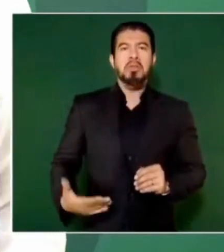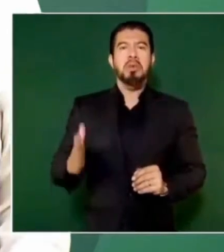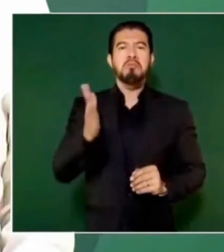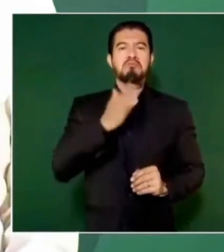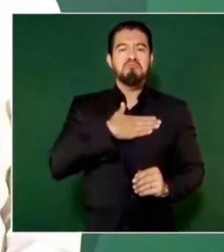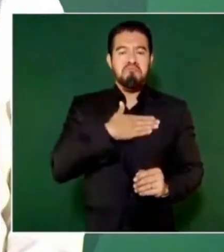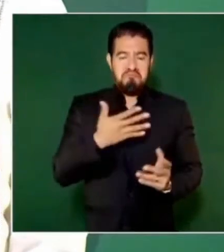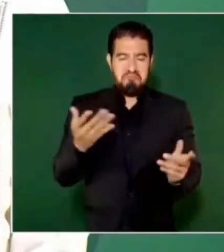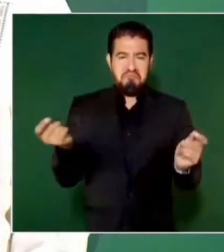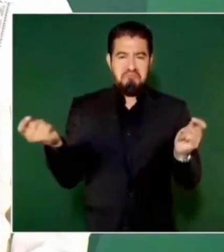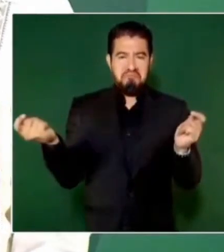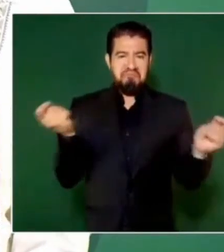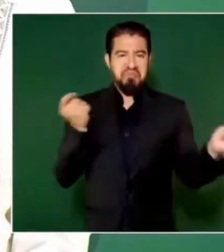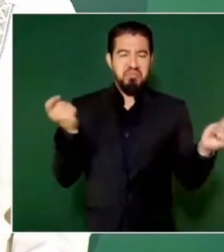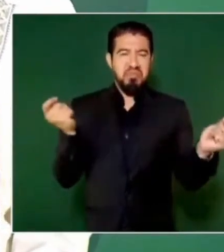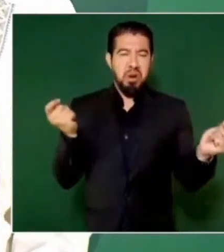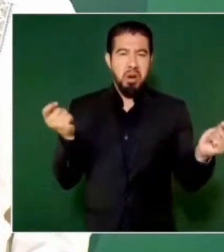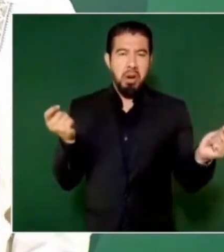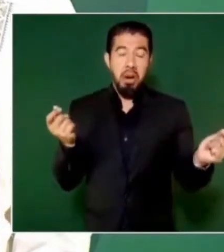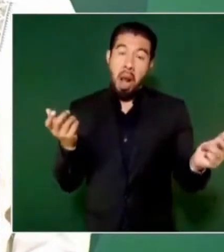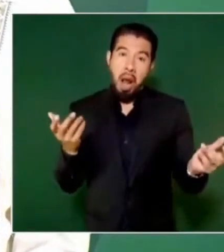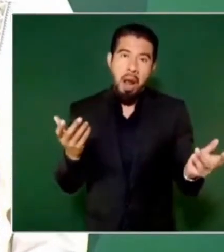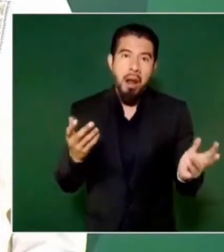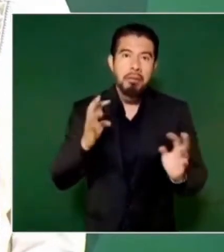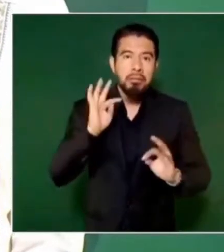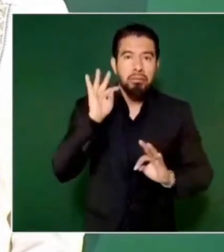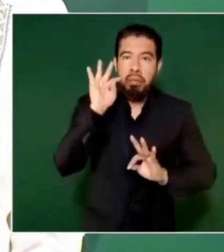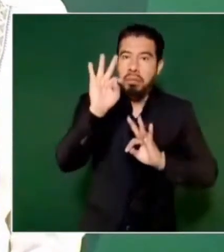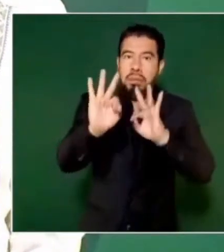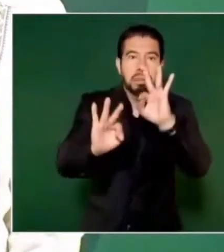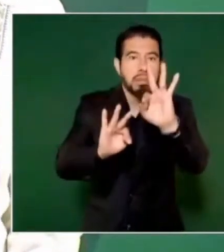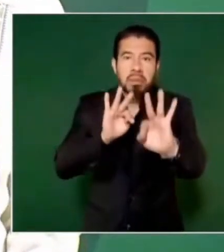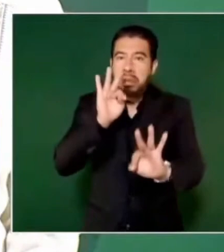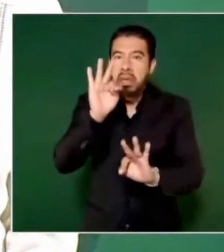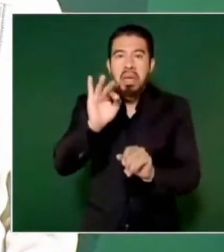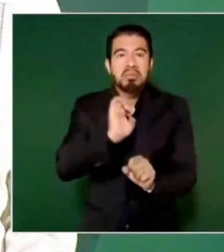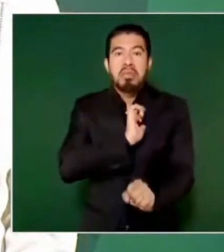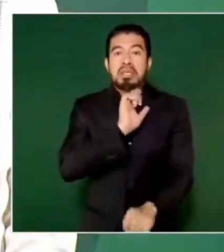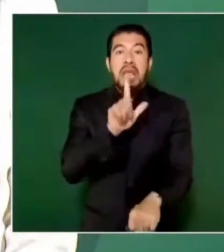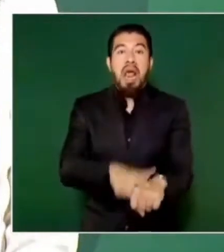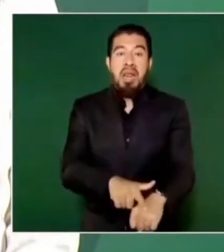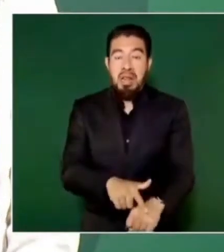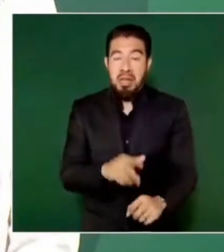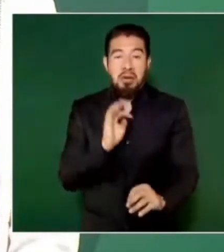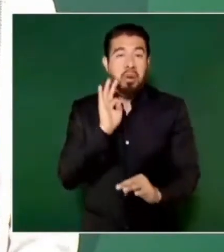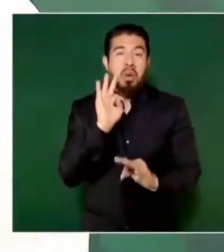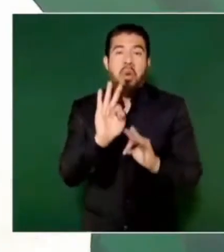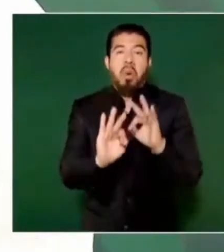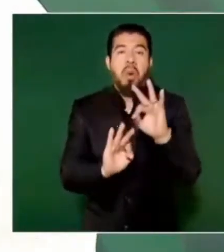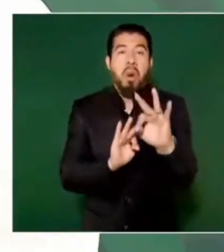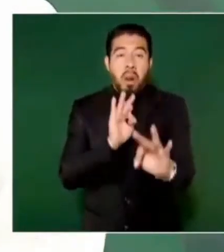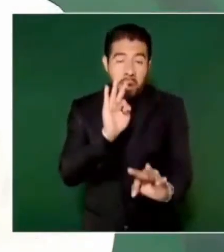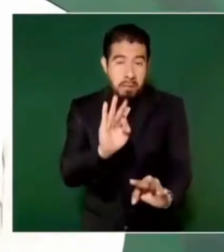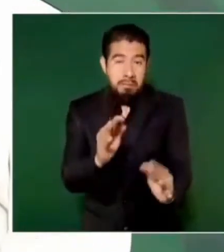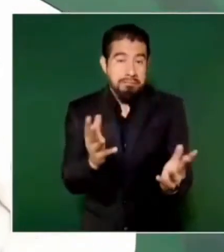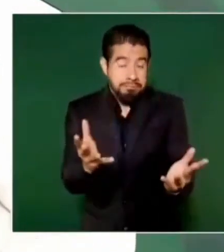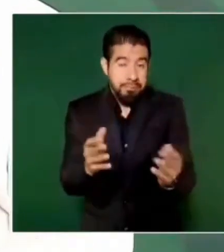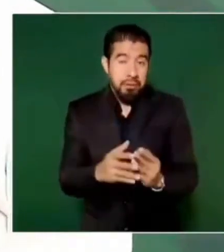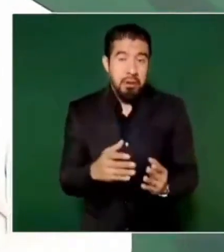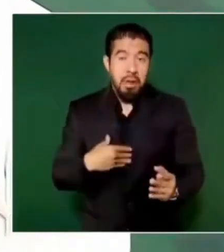siempre se le daba un trato especial, había una consideración especial al